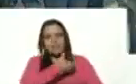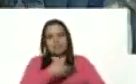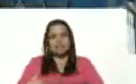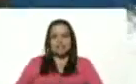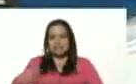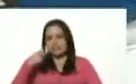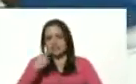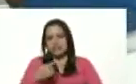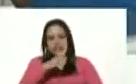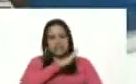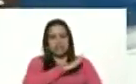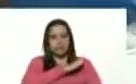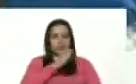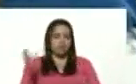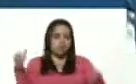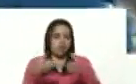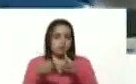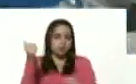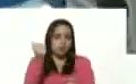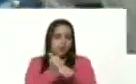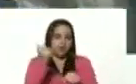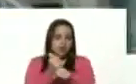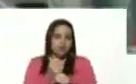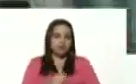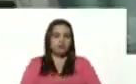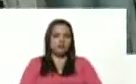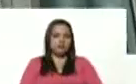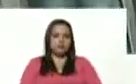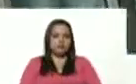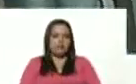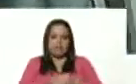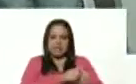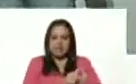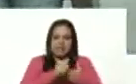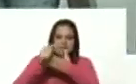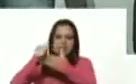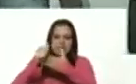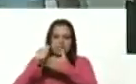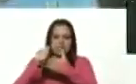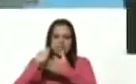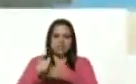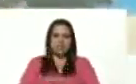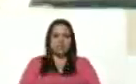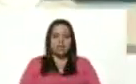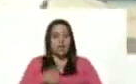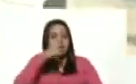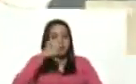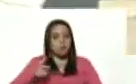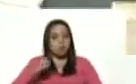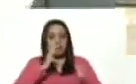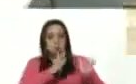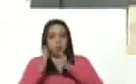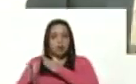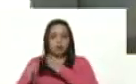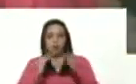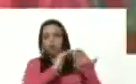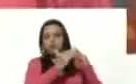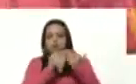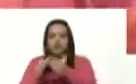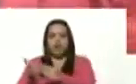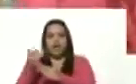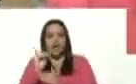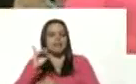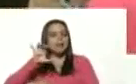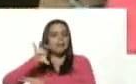decirle que aquí tenemos un gran equipo de trabajo, que lo encabezan en la vanguardia nuestro gran poder popular, comuneras y comuneros de